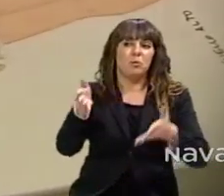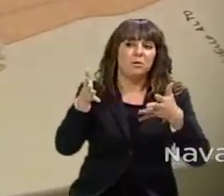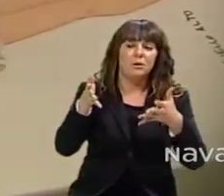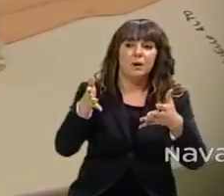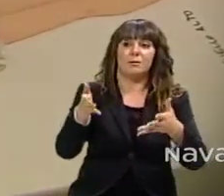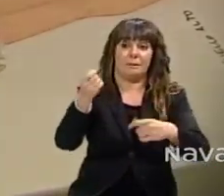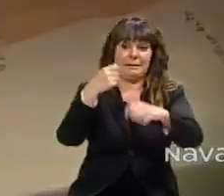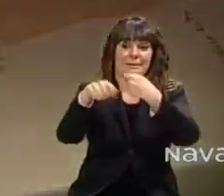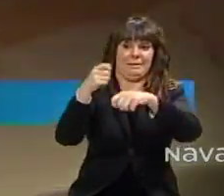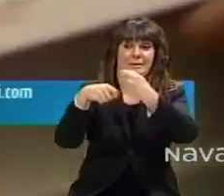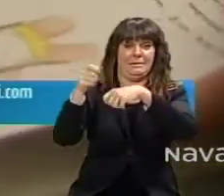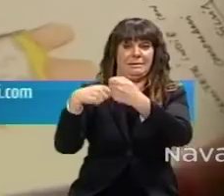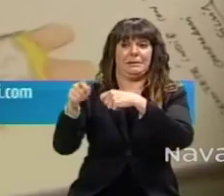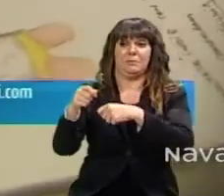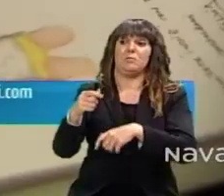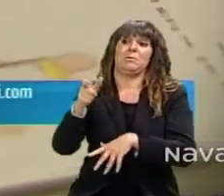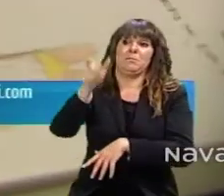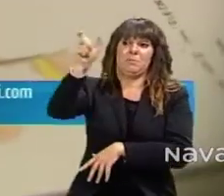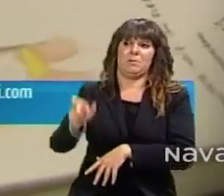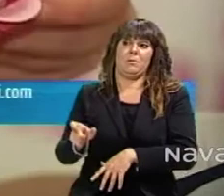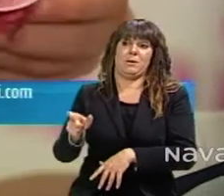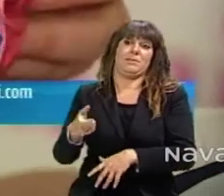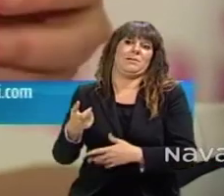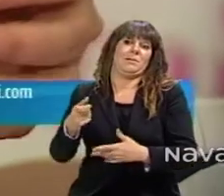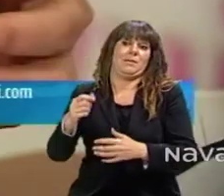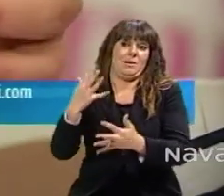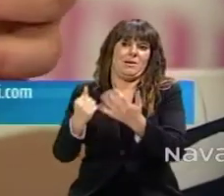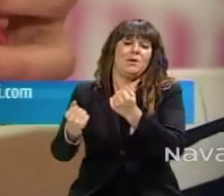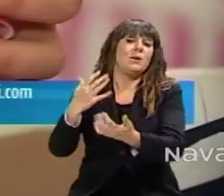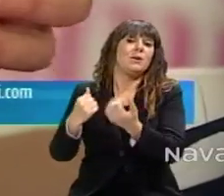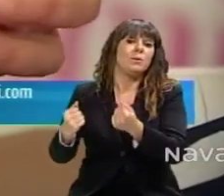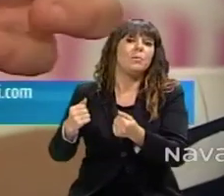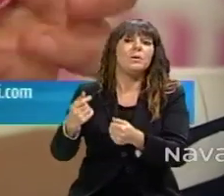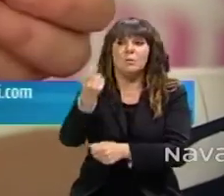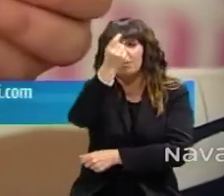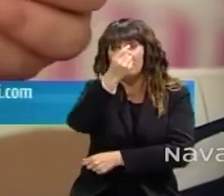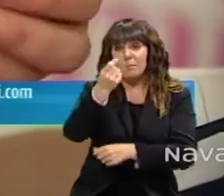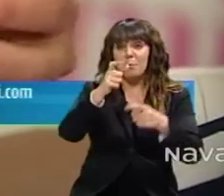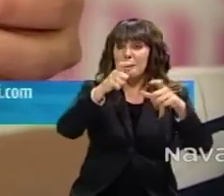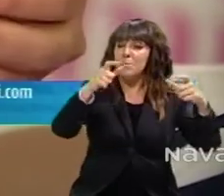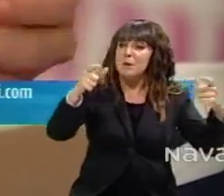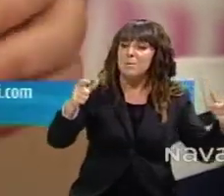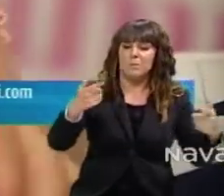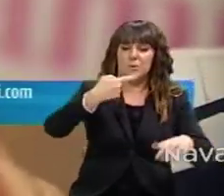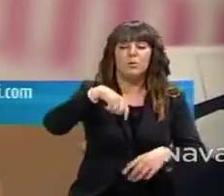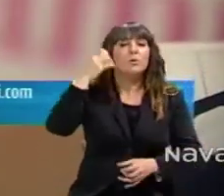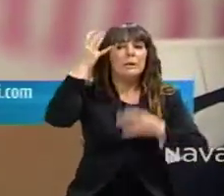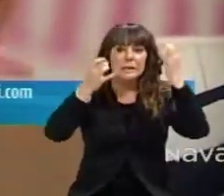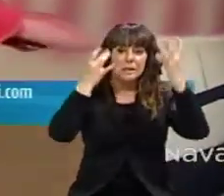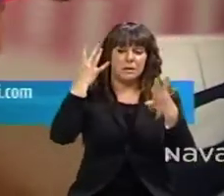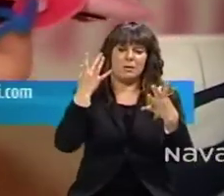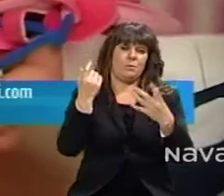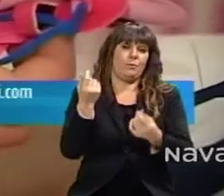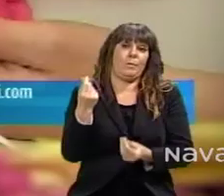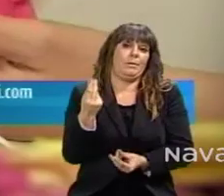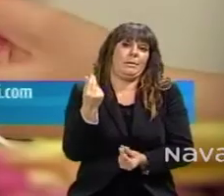gente o más se pueda hacer mejor, cuanto más gente compre más diseños podremos hacer, muchas ideas que tenemos que no hemos podido hacer pues